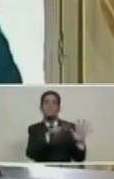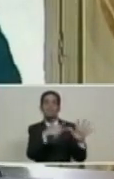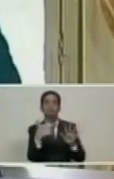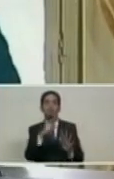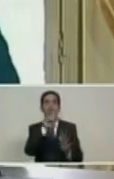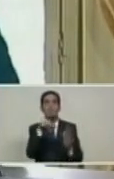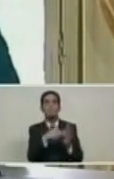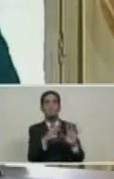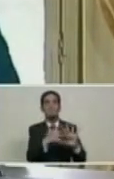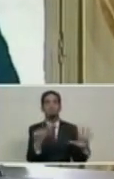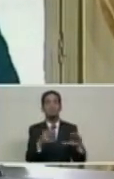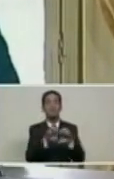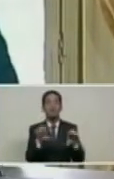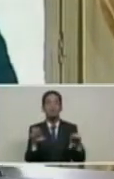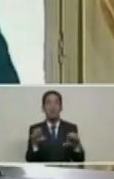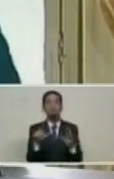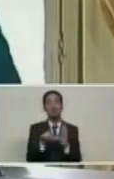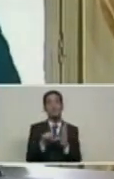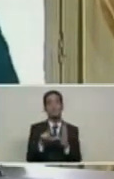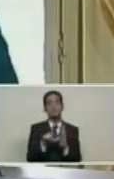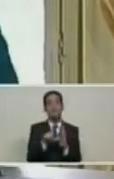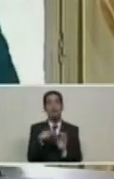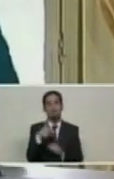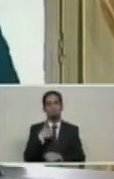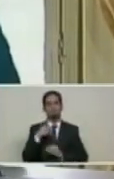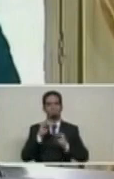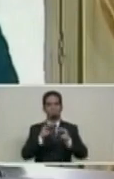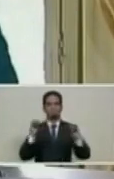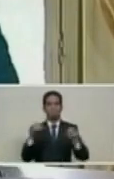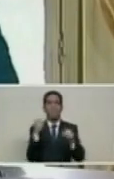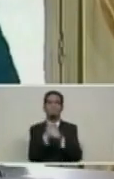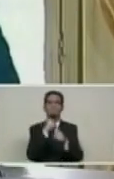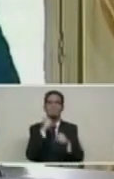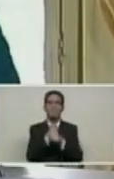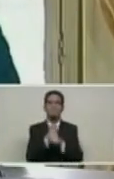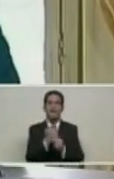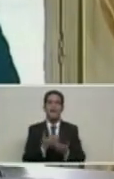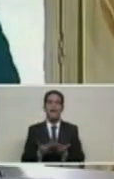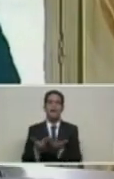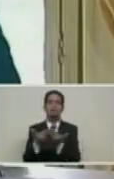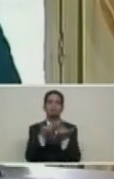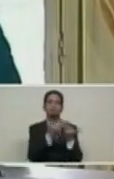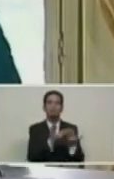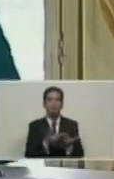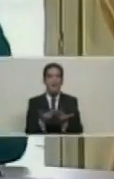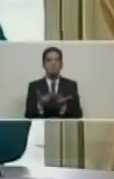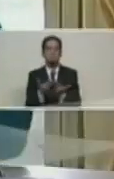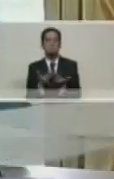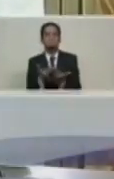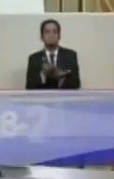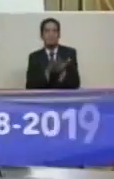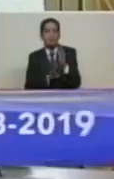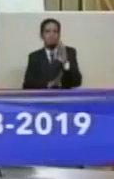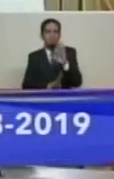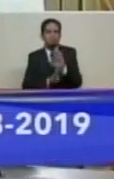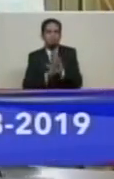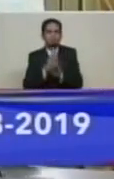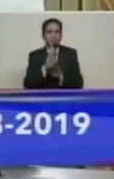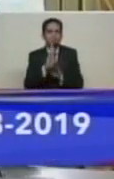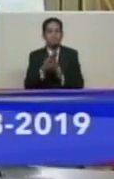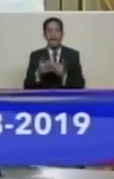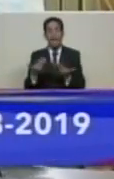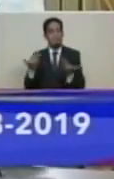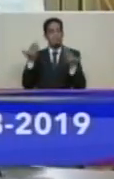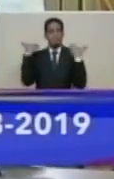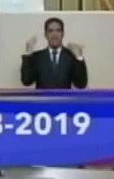2018-2019 para la educación media, ese es mi llamado, a trabajar, a estudiar, a avanzar, para atrás ni para